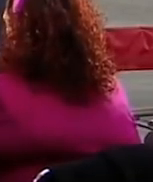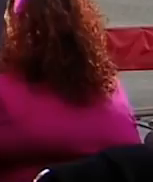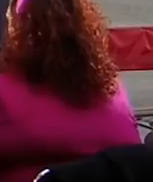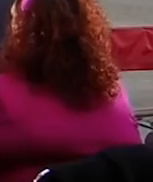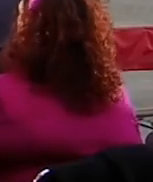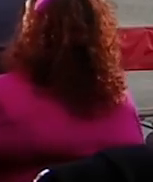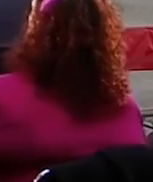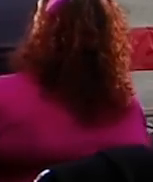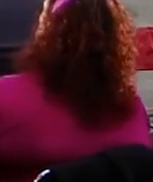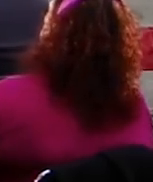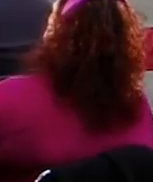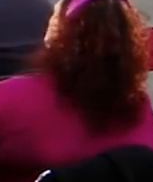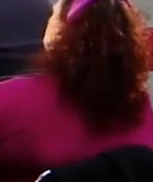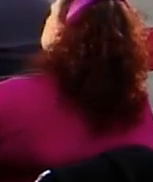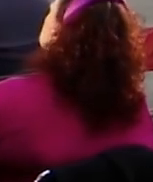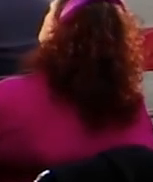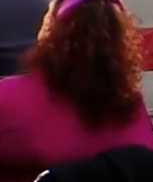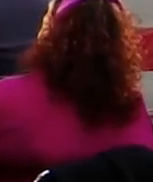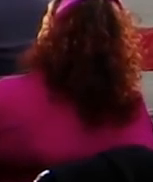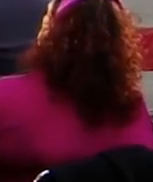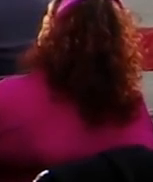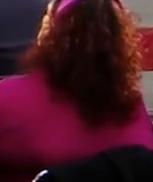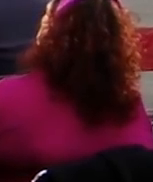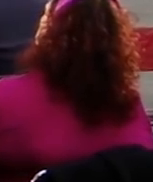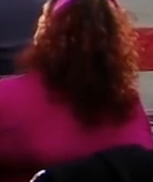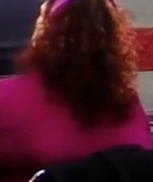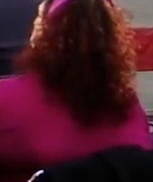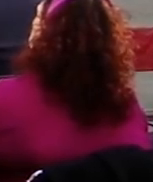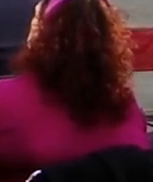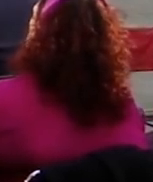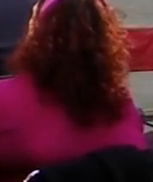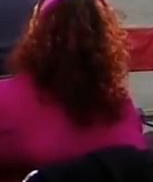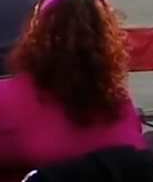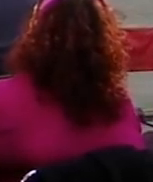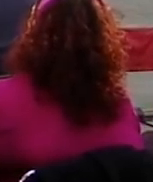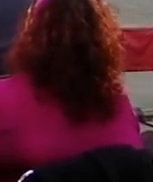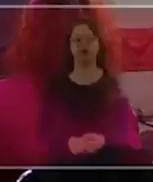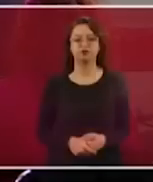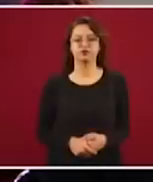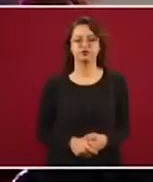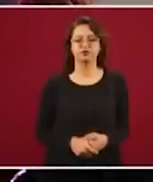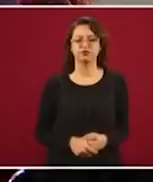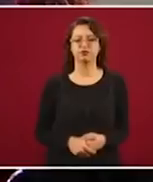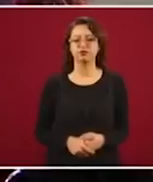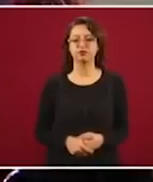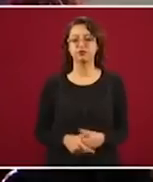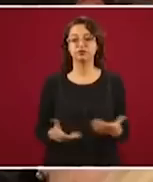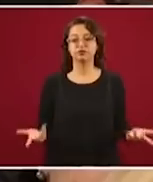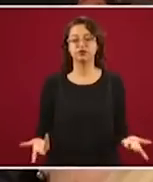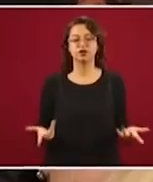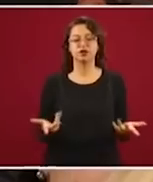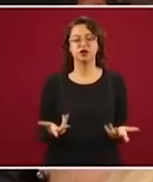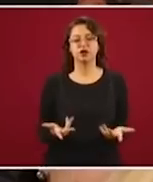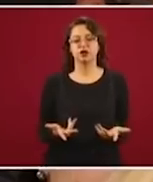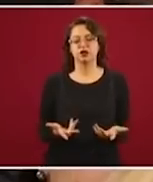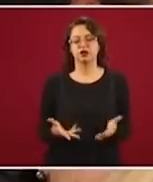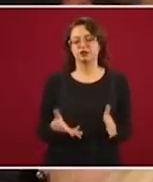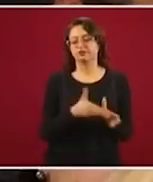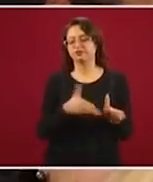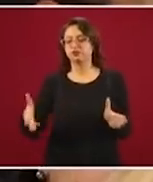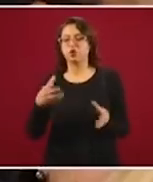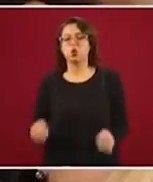también sobre IMSS Bienestar. Hablaron aquí de un listado de obras que se van a hacer. ¿Cuál es el monto de la inversión que se tiene previsto y en cuánto